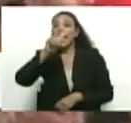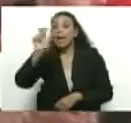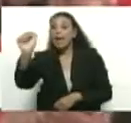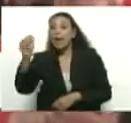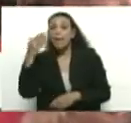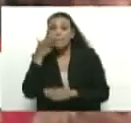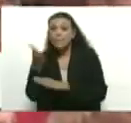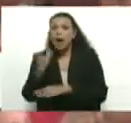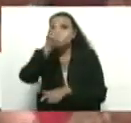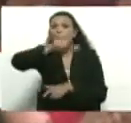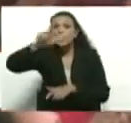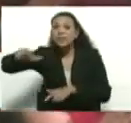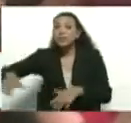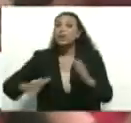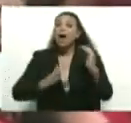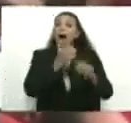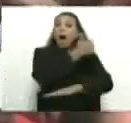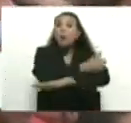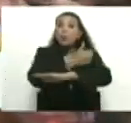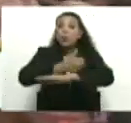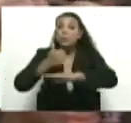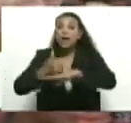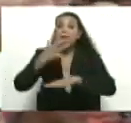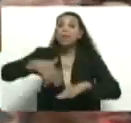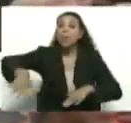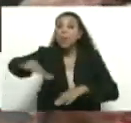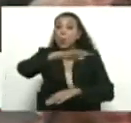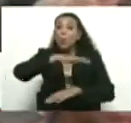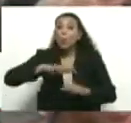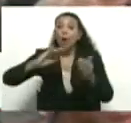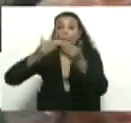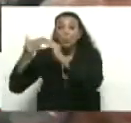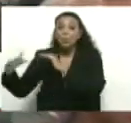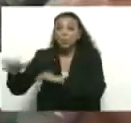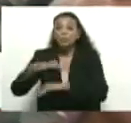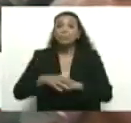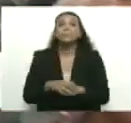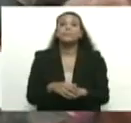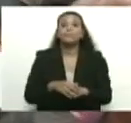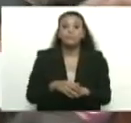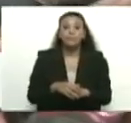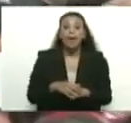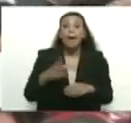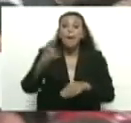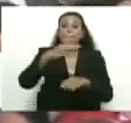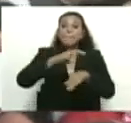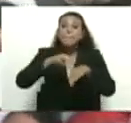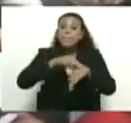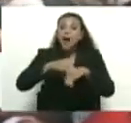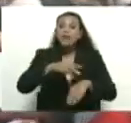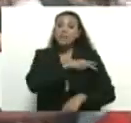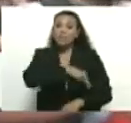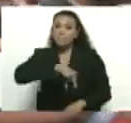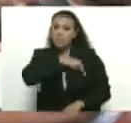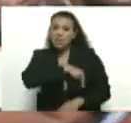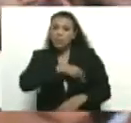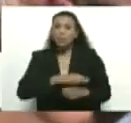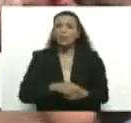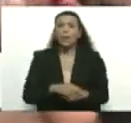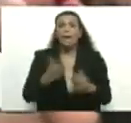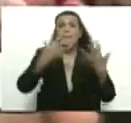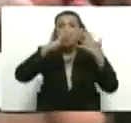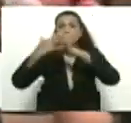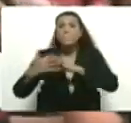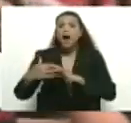Malavé, Villalba, de Rosnel Cidía, El Milagro, Base de Misiones Valle Alegre, Los Naranjos, Barrio